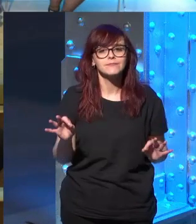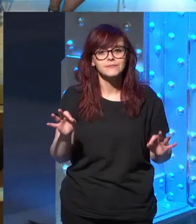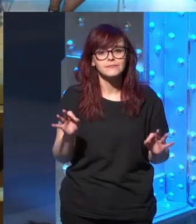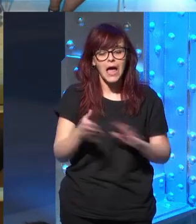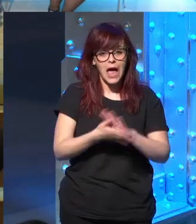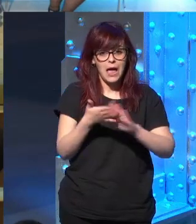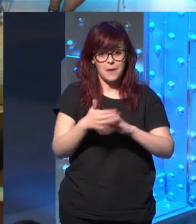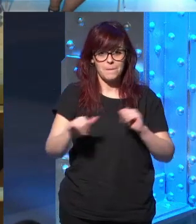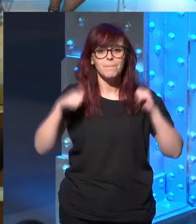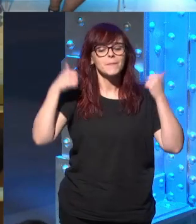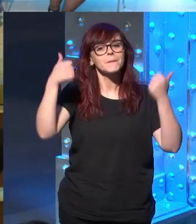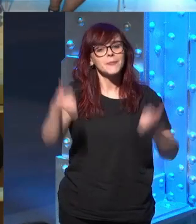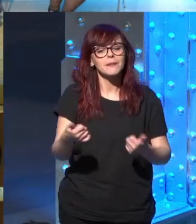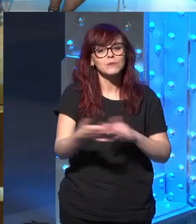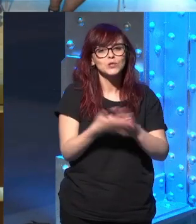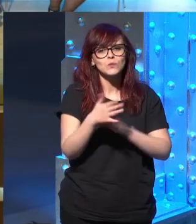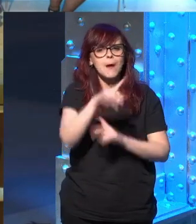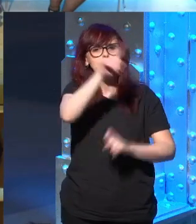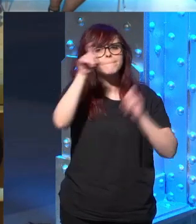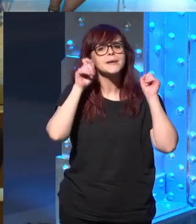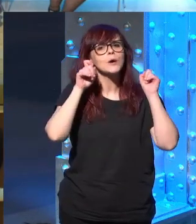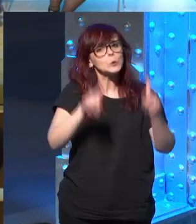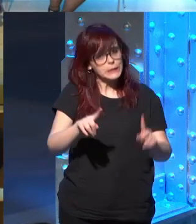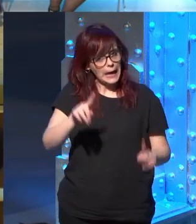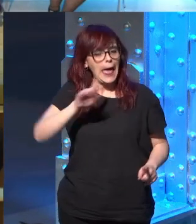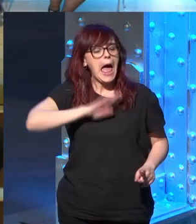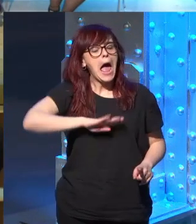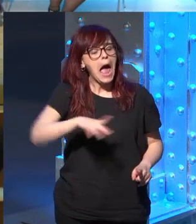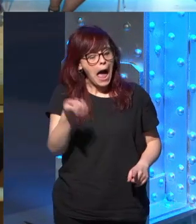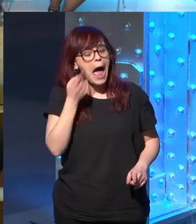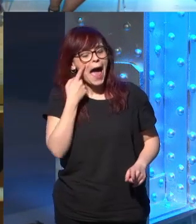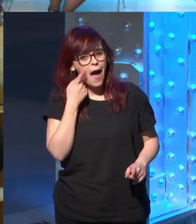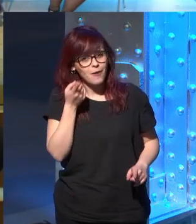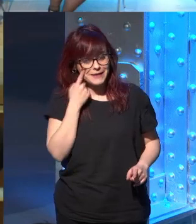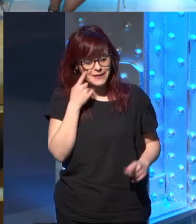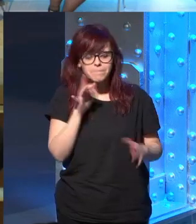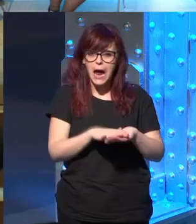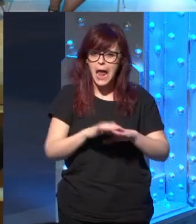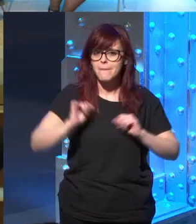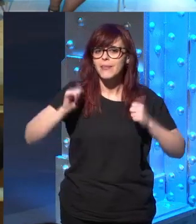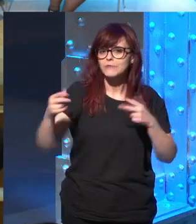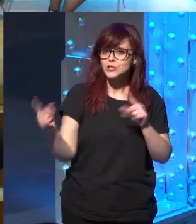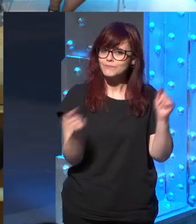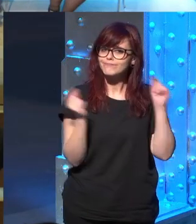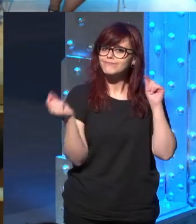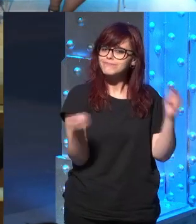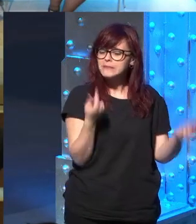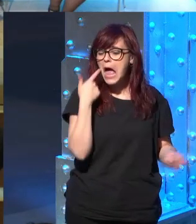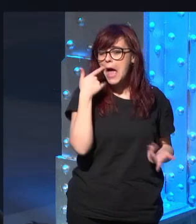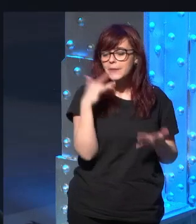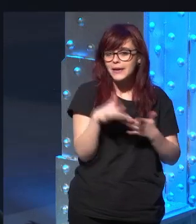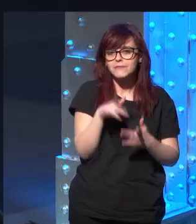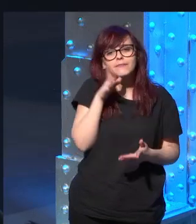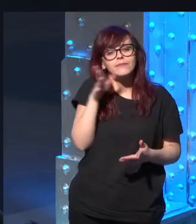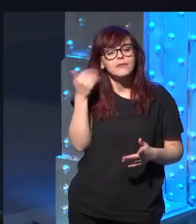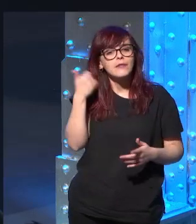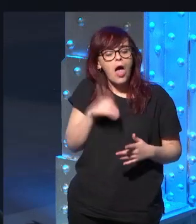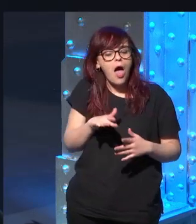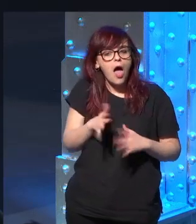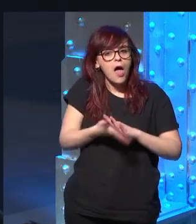y vamos a arrancar con una pregunta fuertecita. Para ir, bueno, pues rompiendo el hielo y entrando un